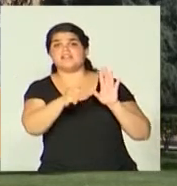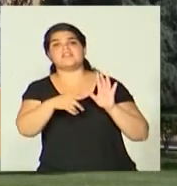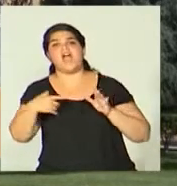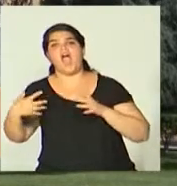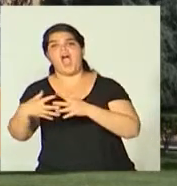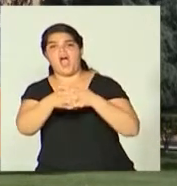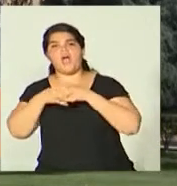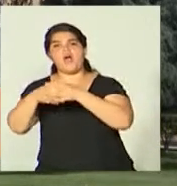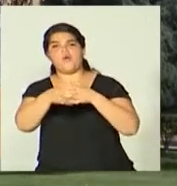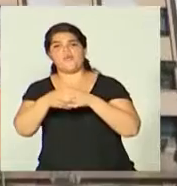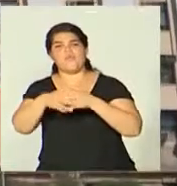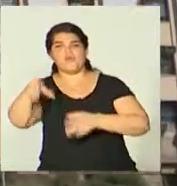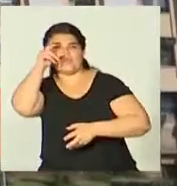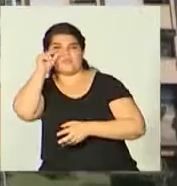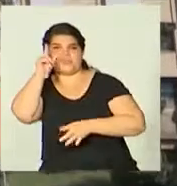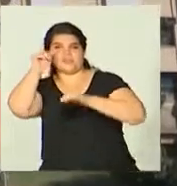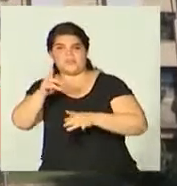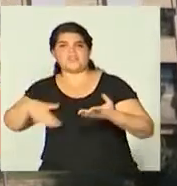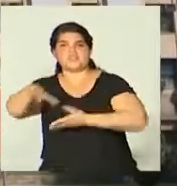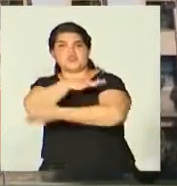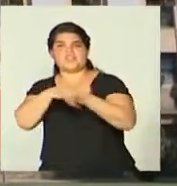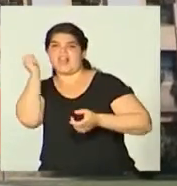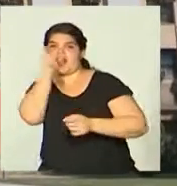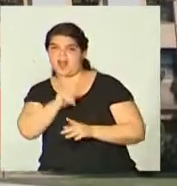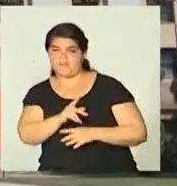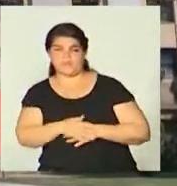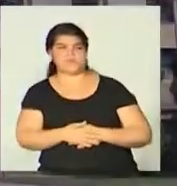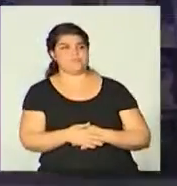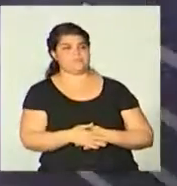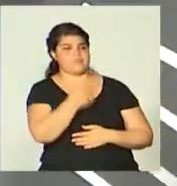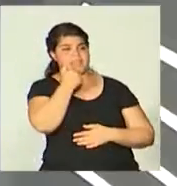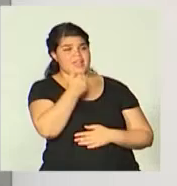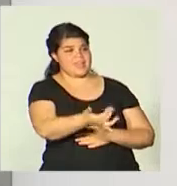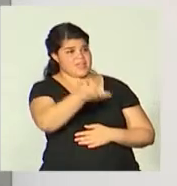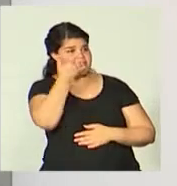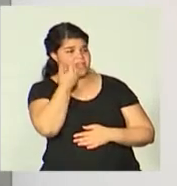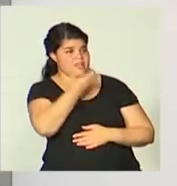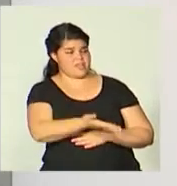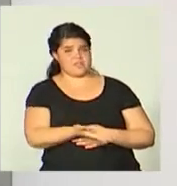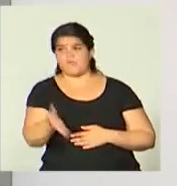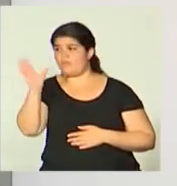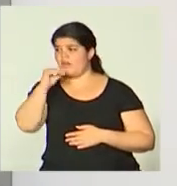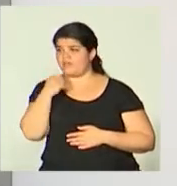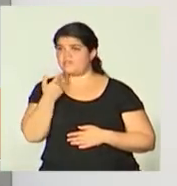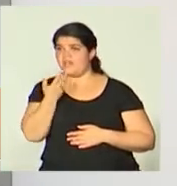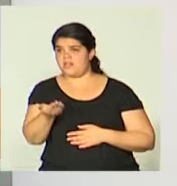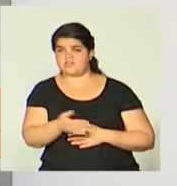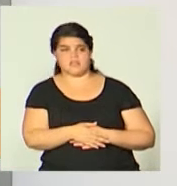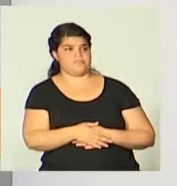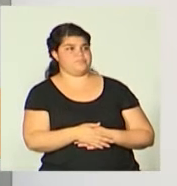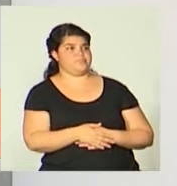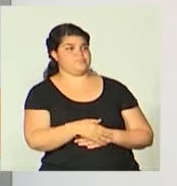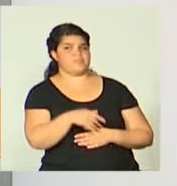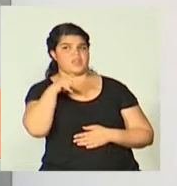y un consenso social mucho más amplio. Diputado Baquie, gracias por esta charla. Buenas noches. No, gracias a vos. Un abrazo grande. Te mando un